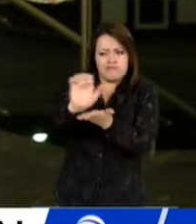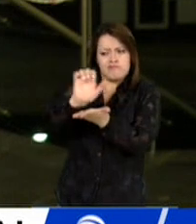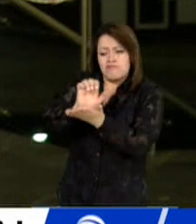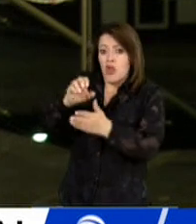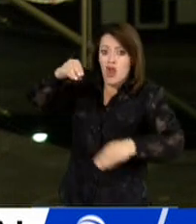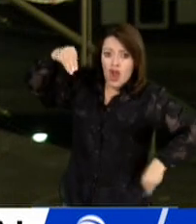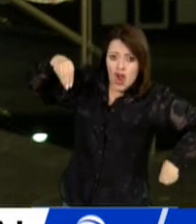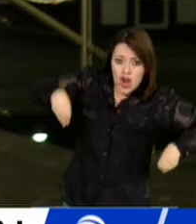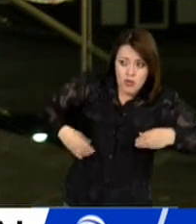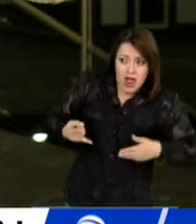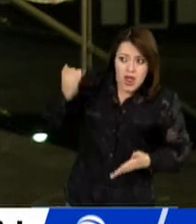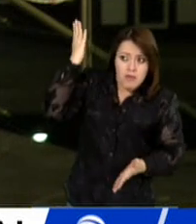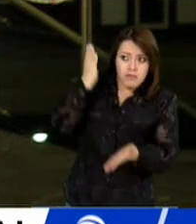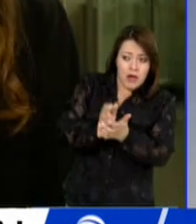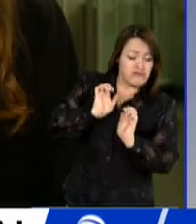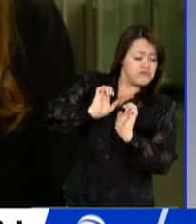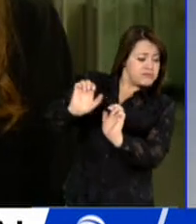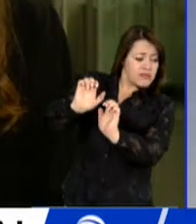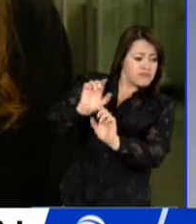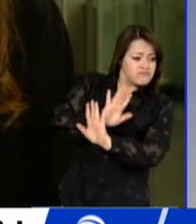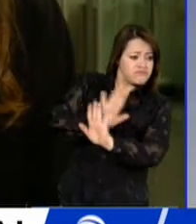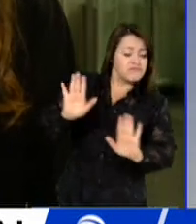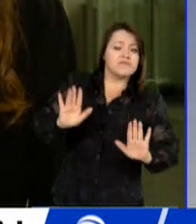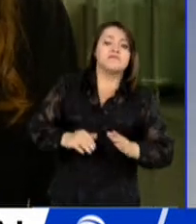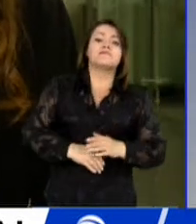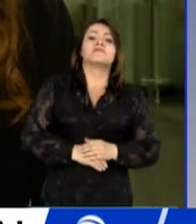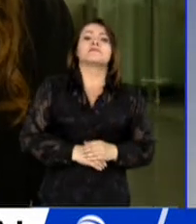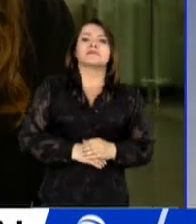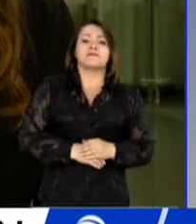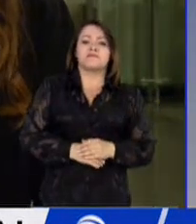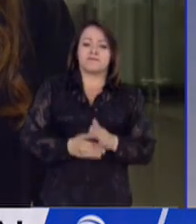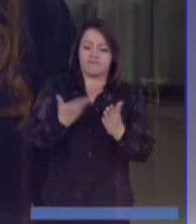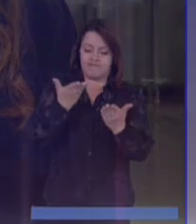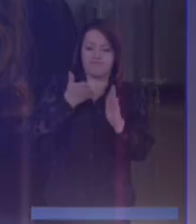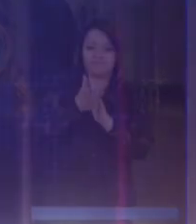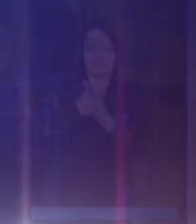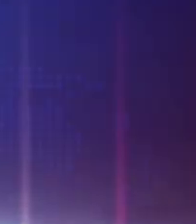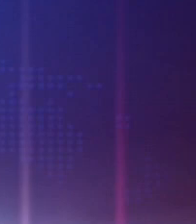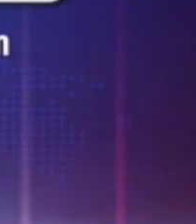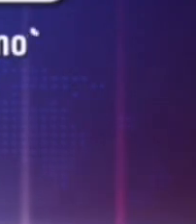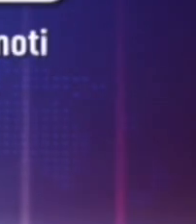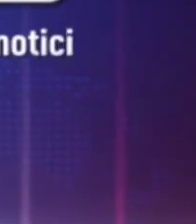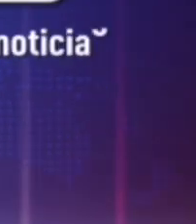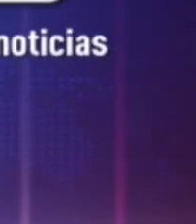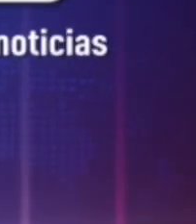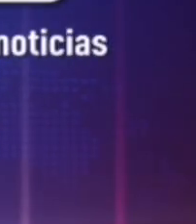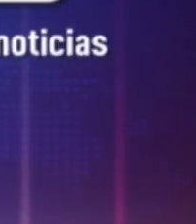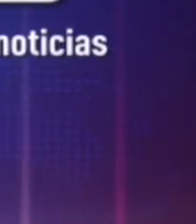corrupción que afecte la administración de justicia. Desde la JEP, Manuela Prieto Pérez, Cabo.